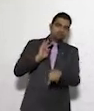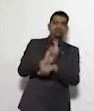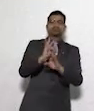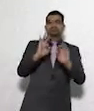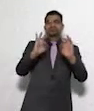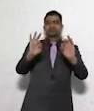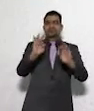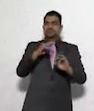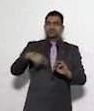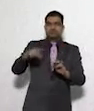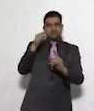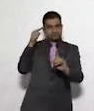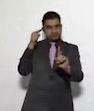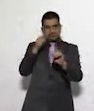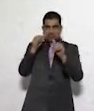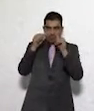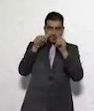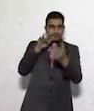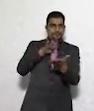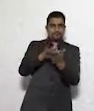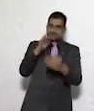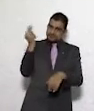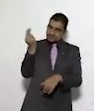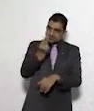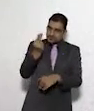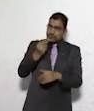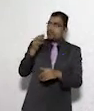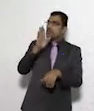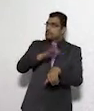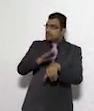y nuestro deber exigir que así suceda.